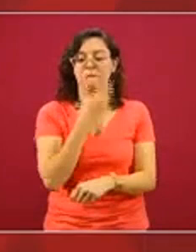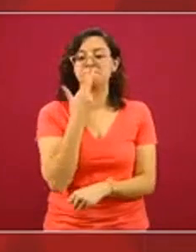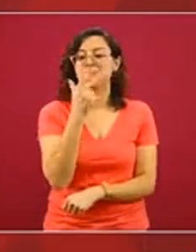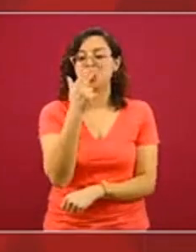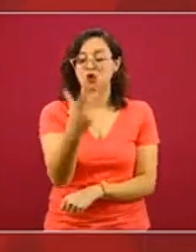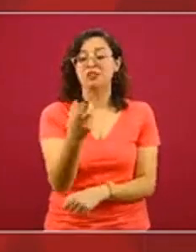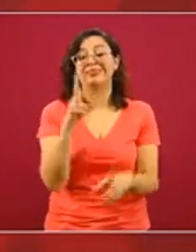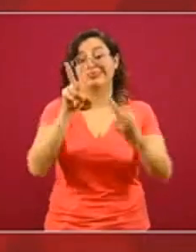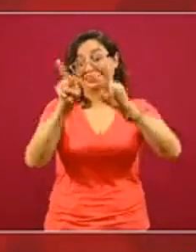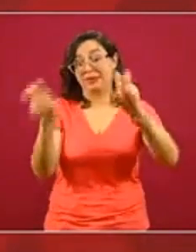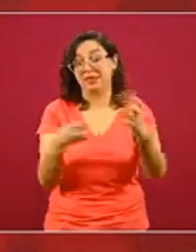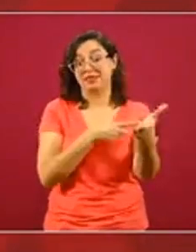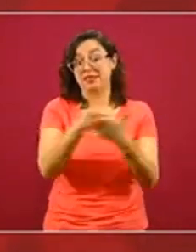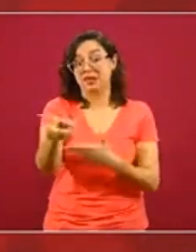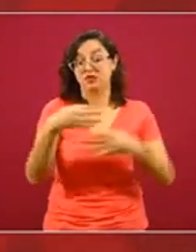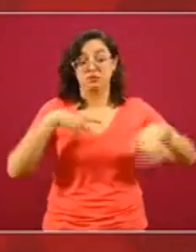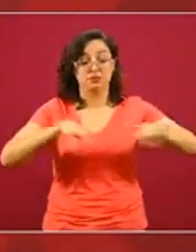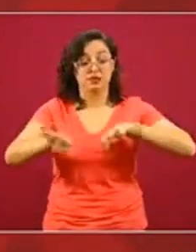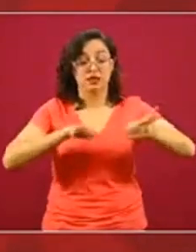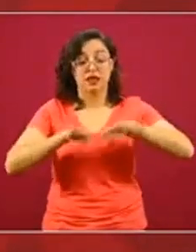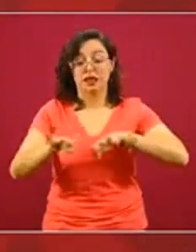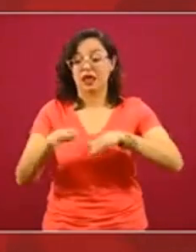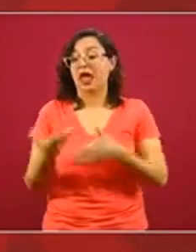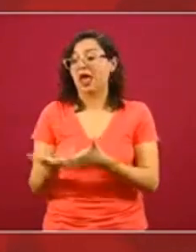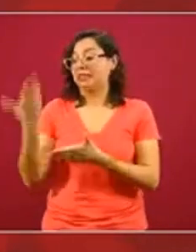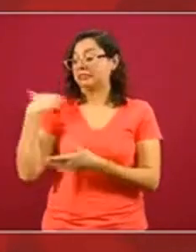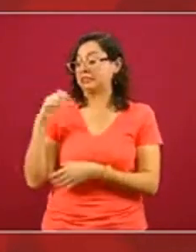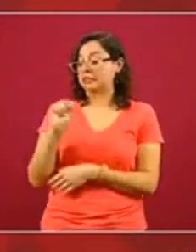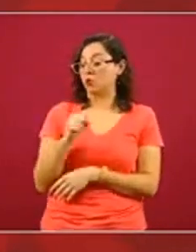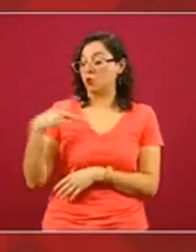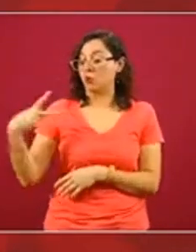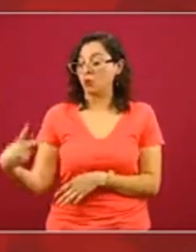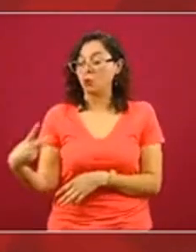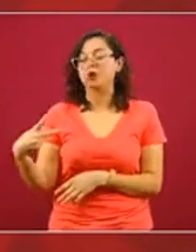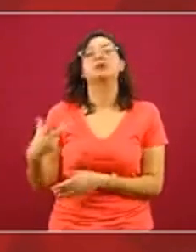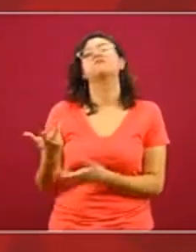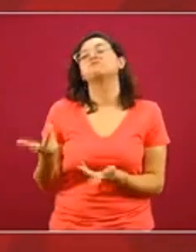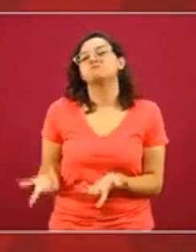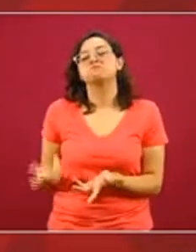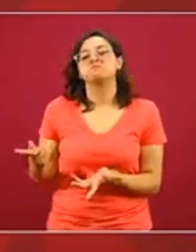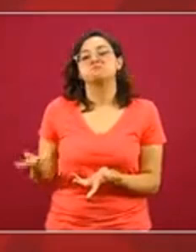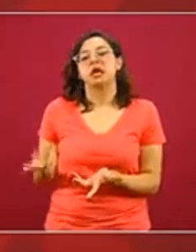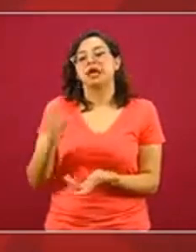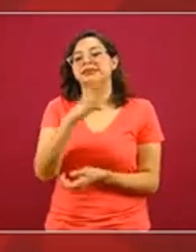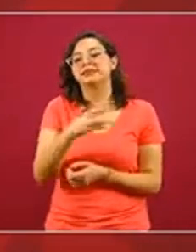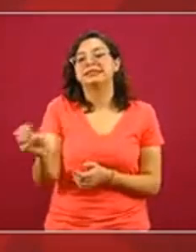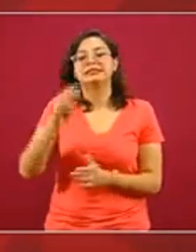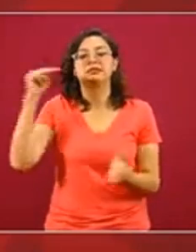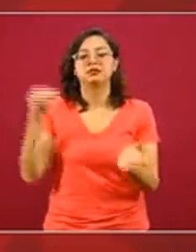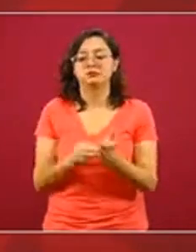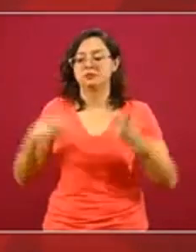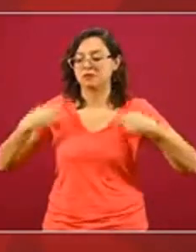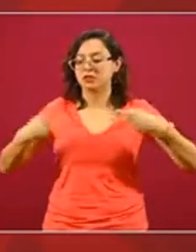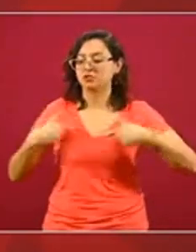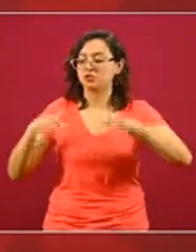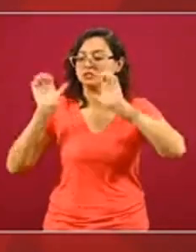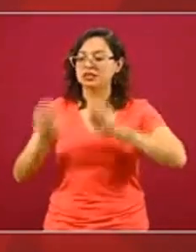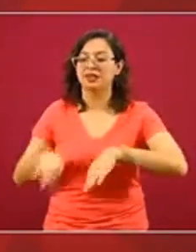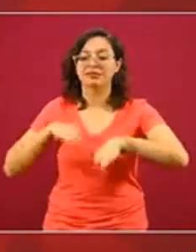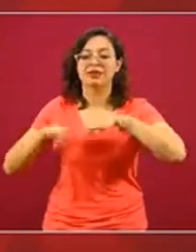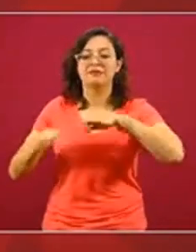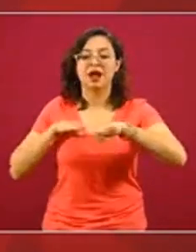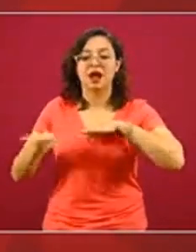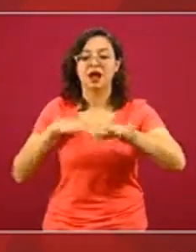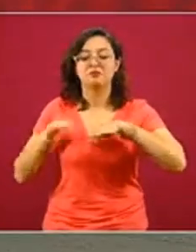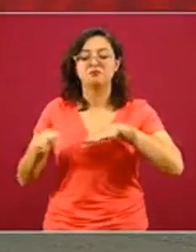Durante toda la época del Seguro Popular hemos tenido más de 300,000 trabajadores de la salud que